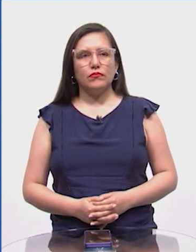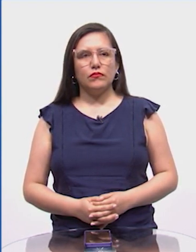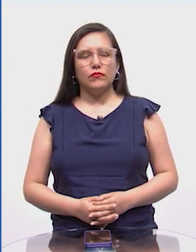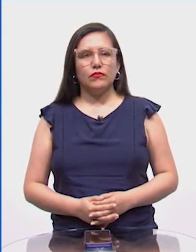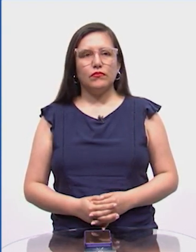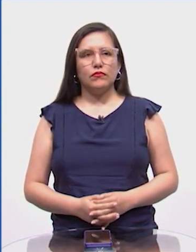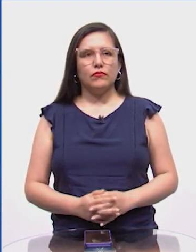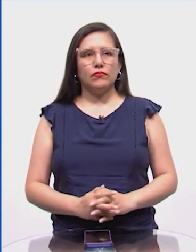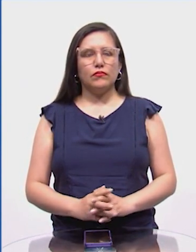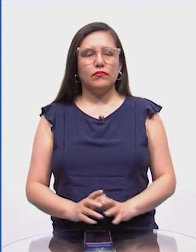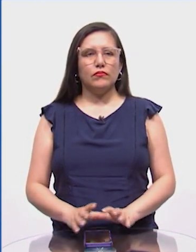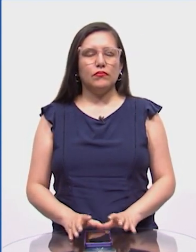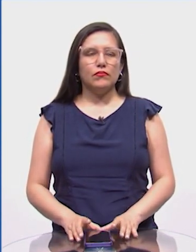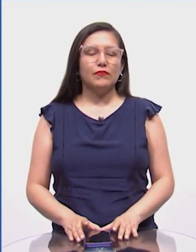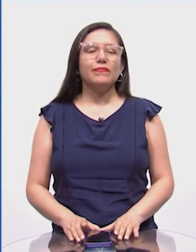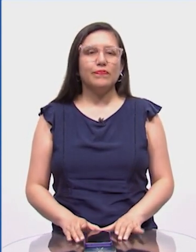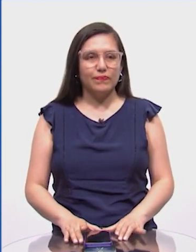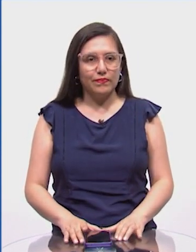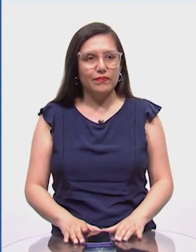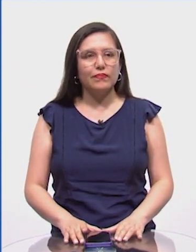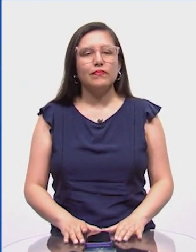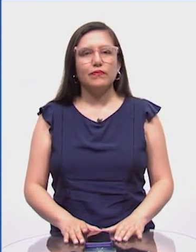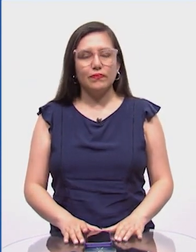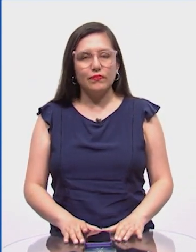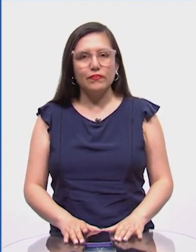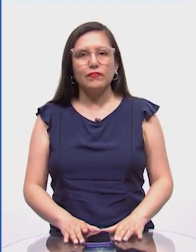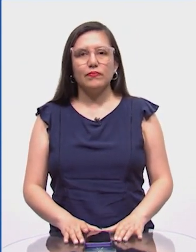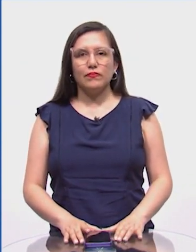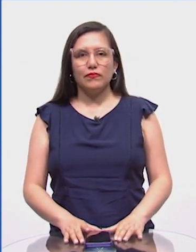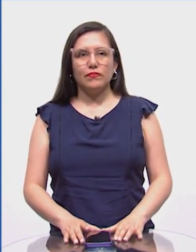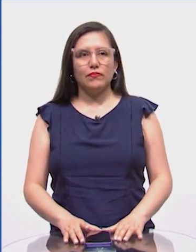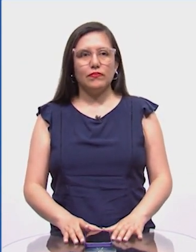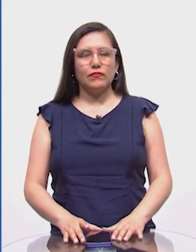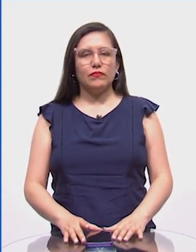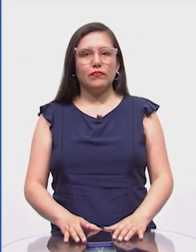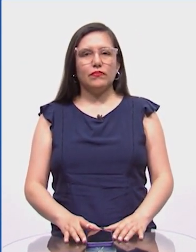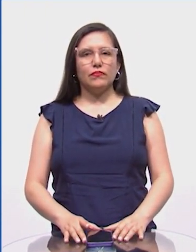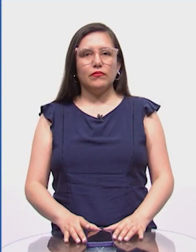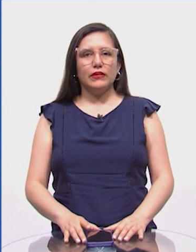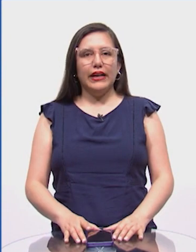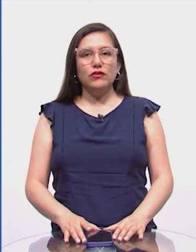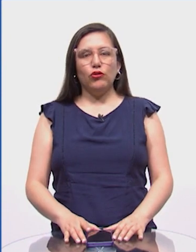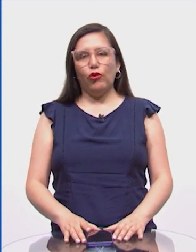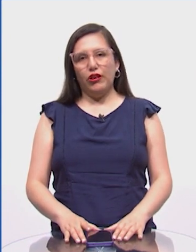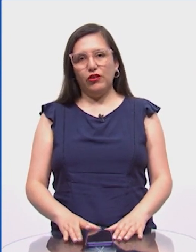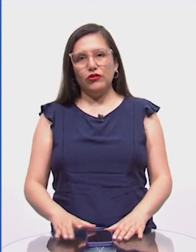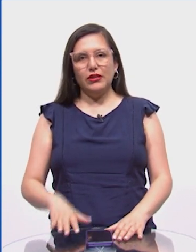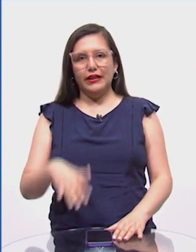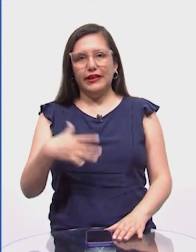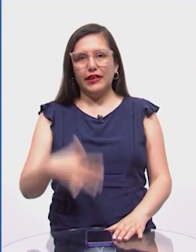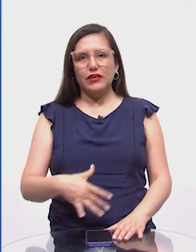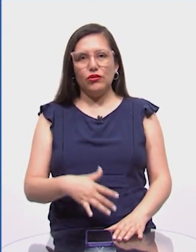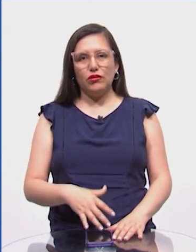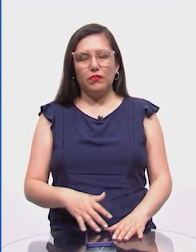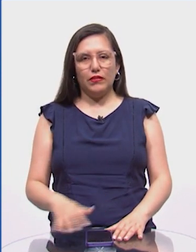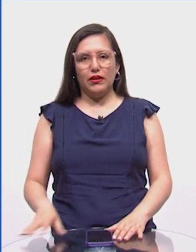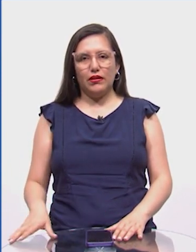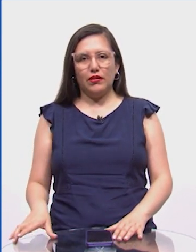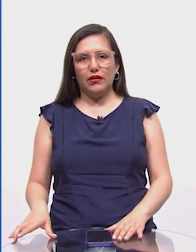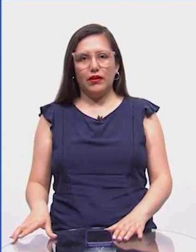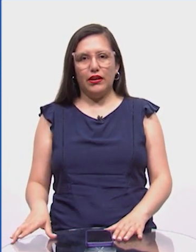respecto al año 2019, que es prepandemia, 31%. Es notorio entonces el descenso